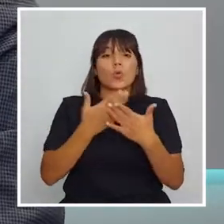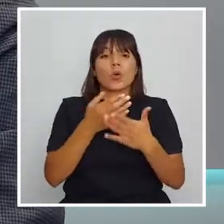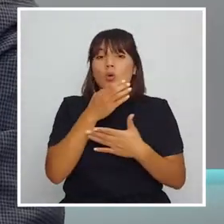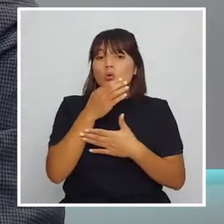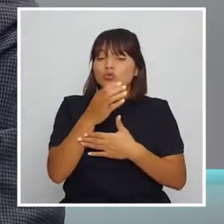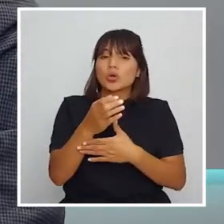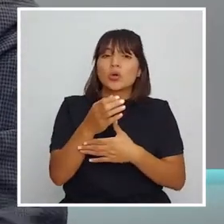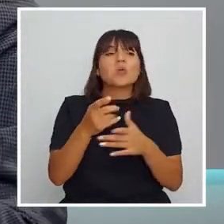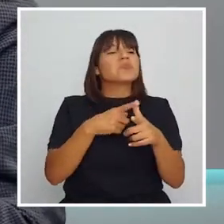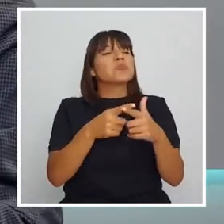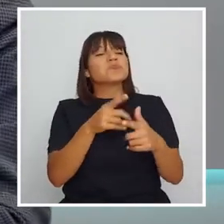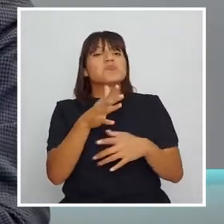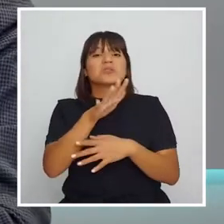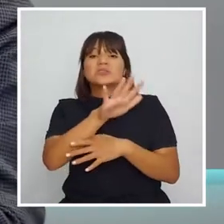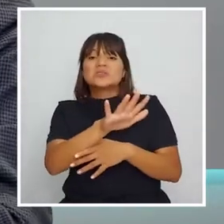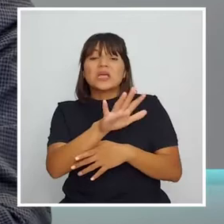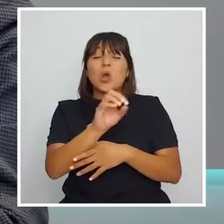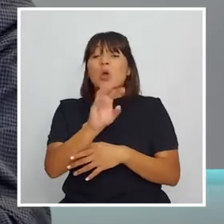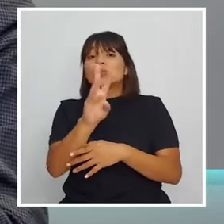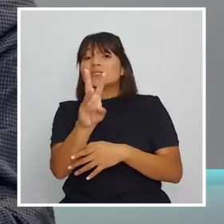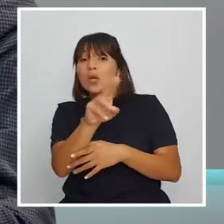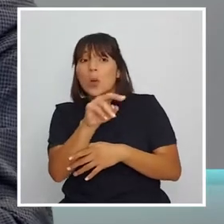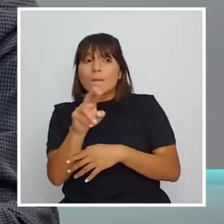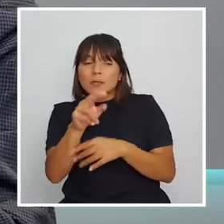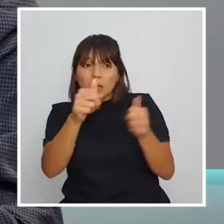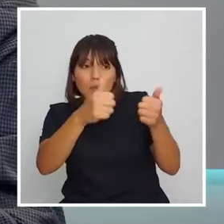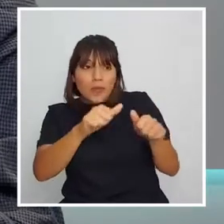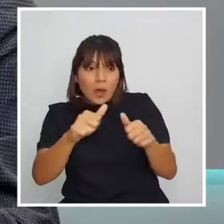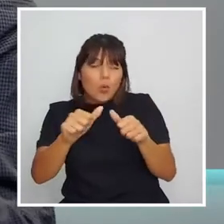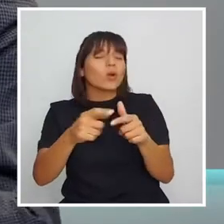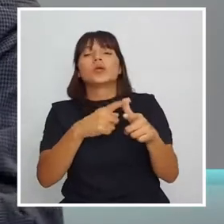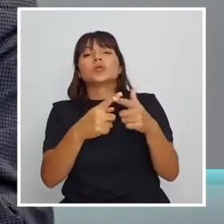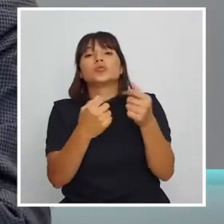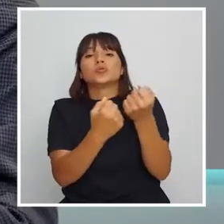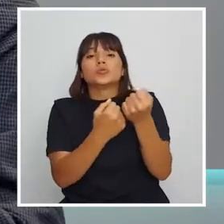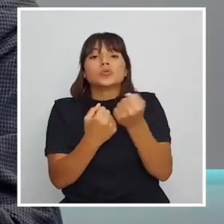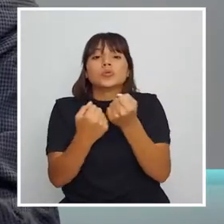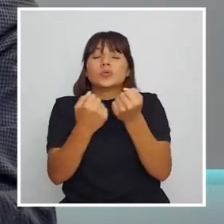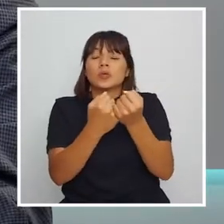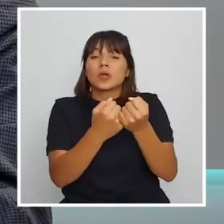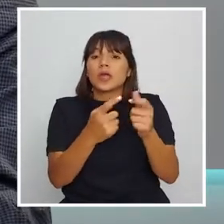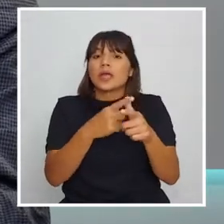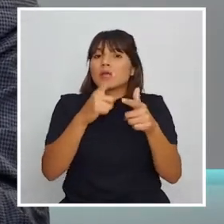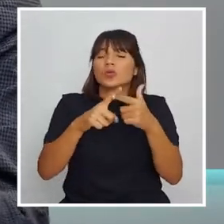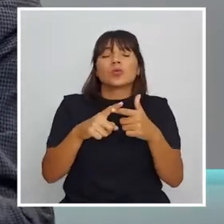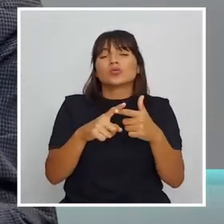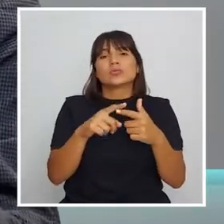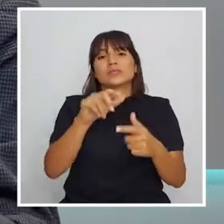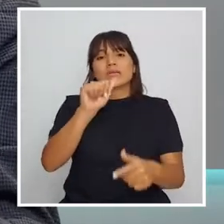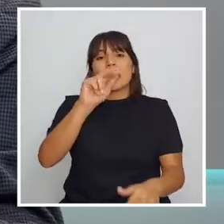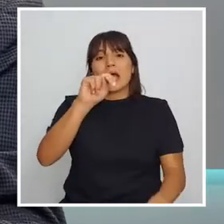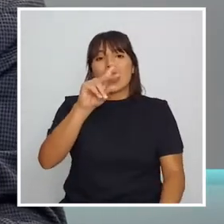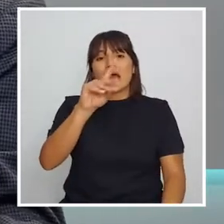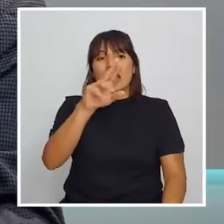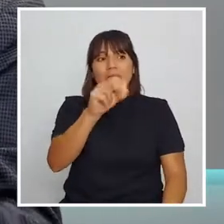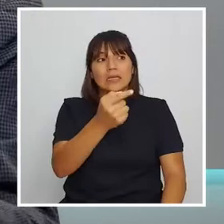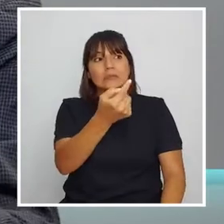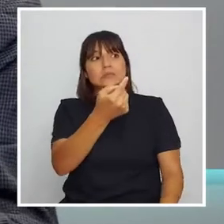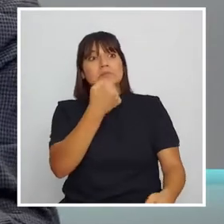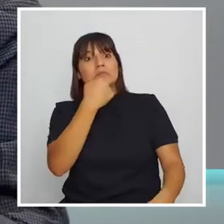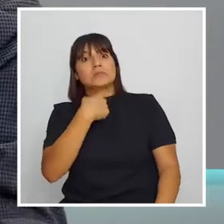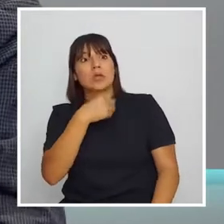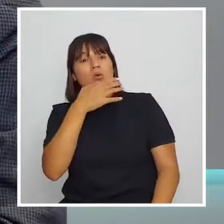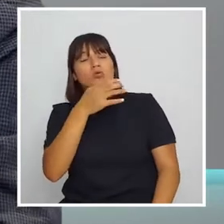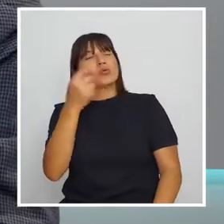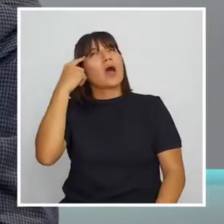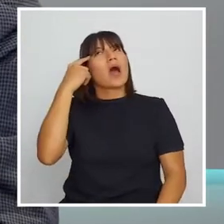ponemos de acuerdo y ahí nos vamos reforzando, nos vamos apoyando, y de repente Andrés viene con una sugerencia y uno dice: claro, eso me funciona, eso me